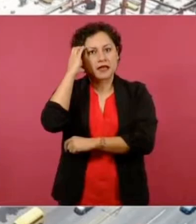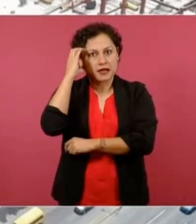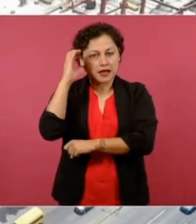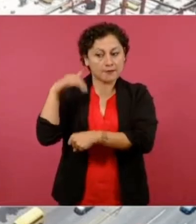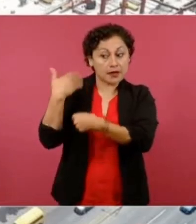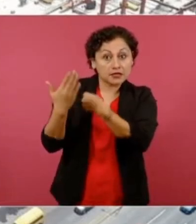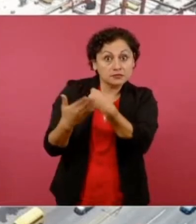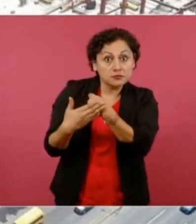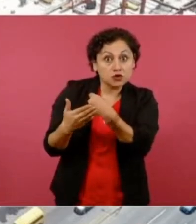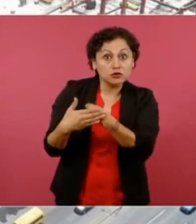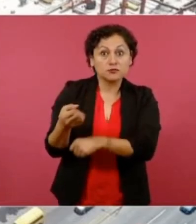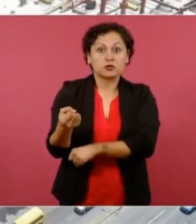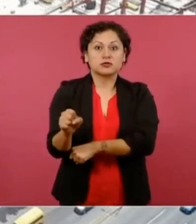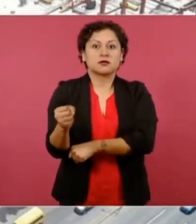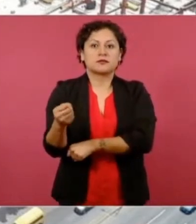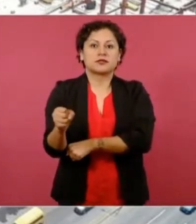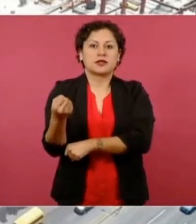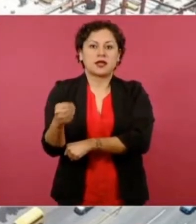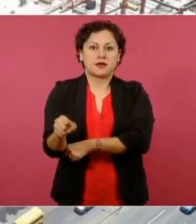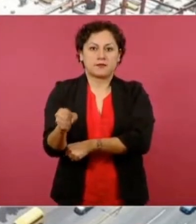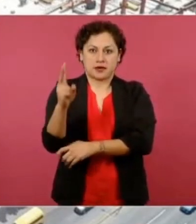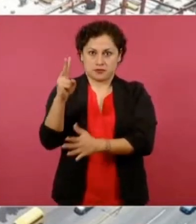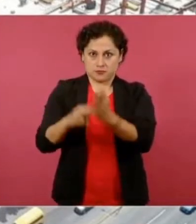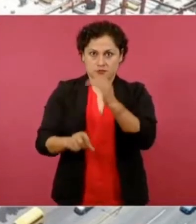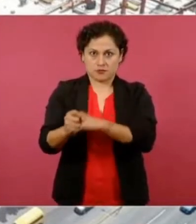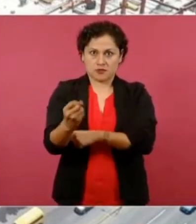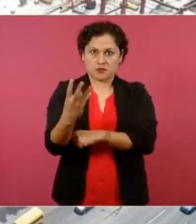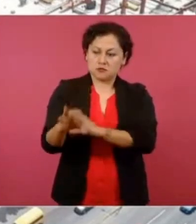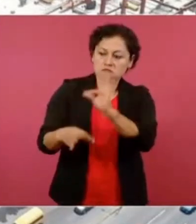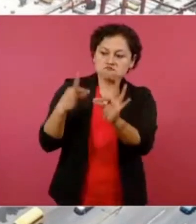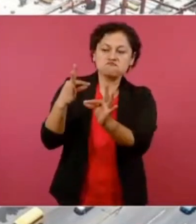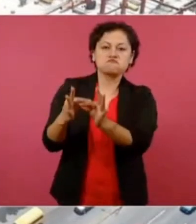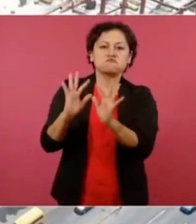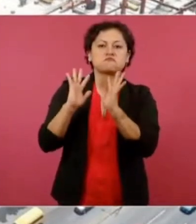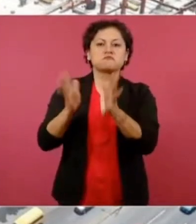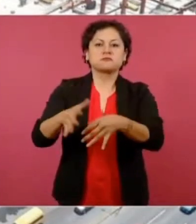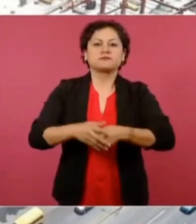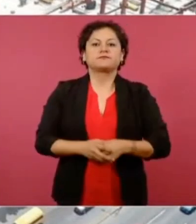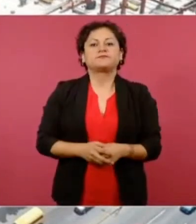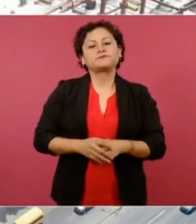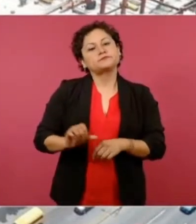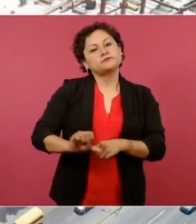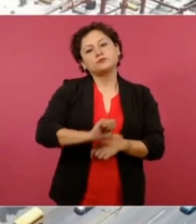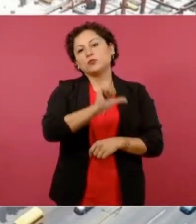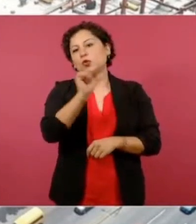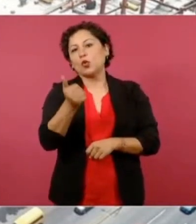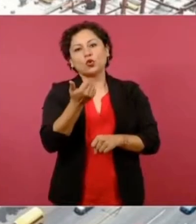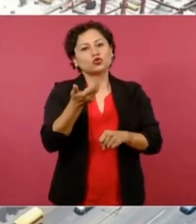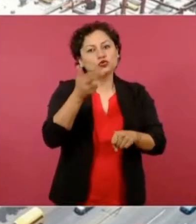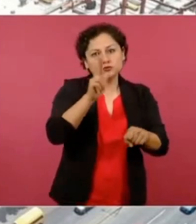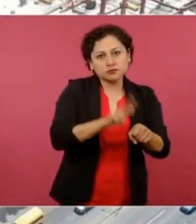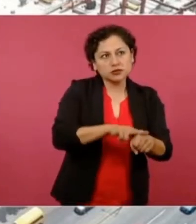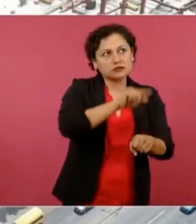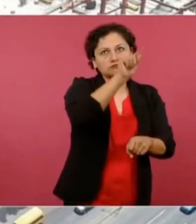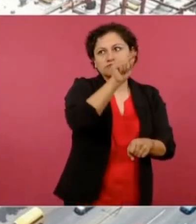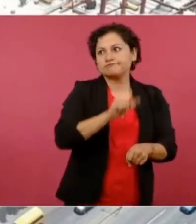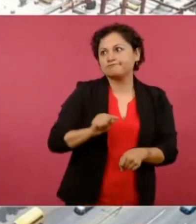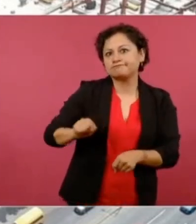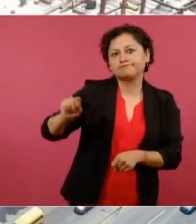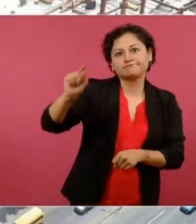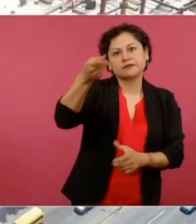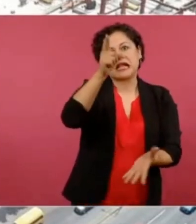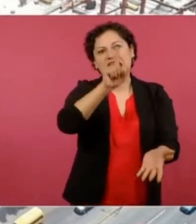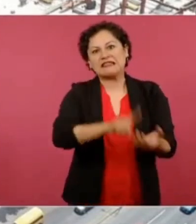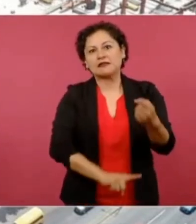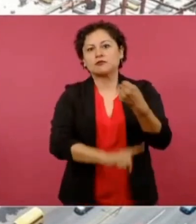su conclusión en septiembre de este año. También se pusieron a andar muchos otros hospitales que tenían problemas jurídicos, como